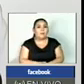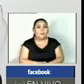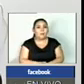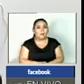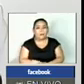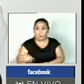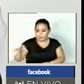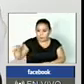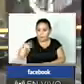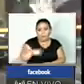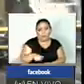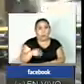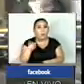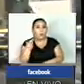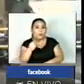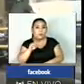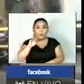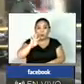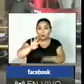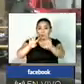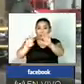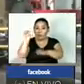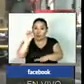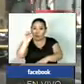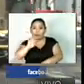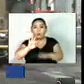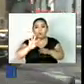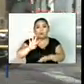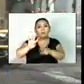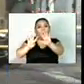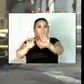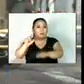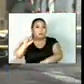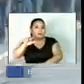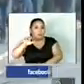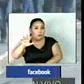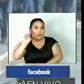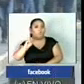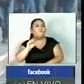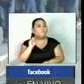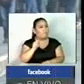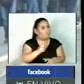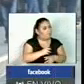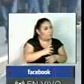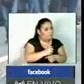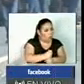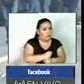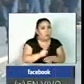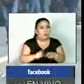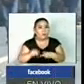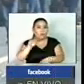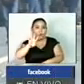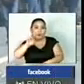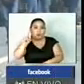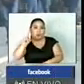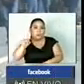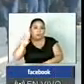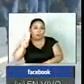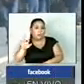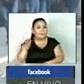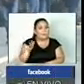Confía mucho en un 49.35% y confía algo 41.14.